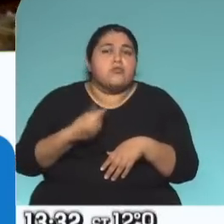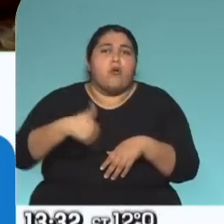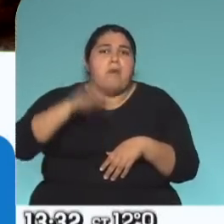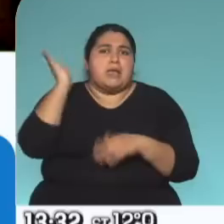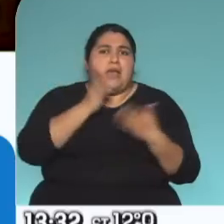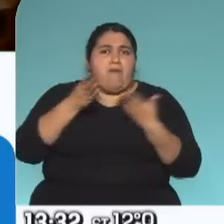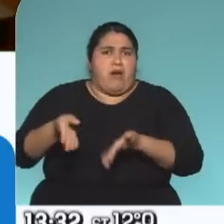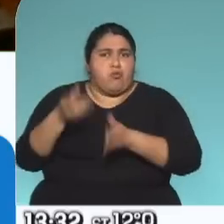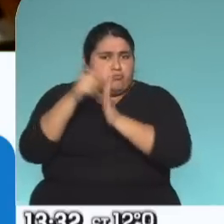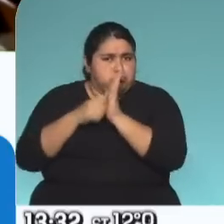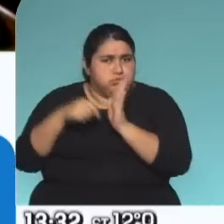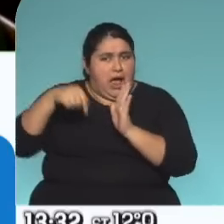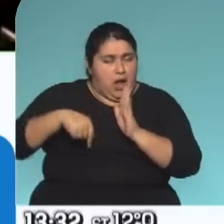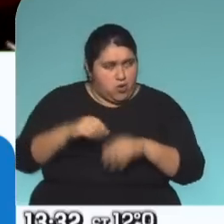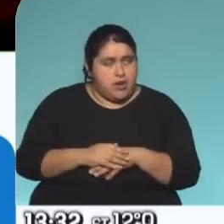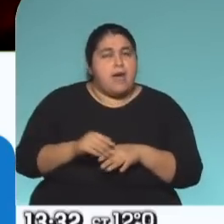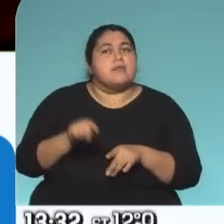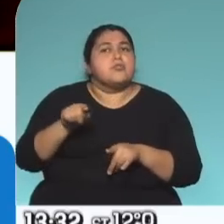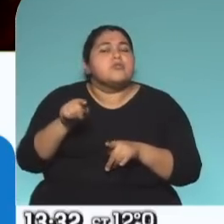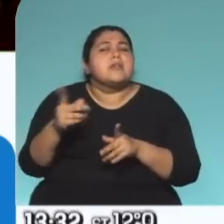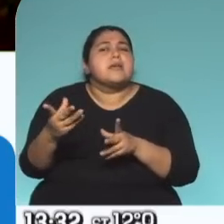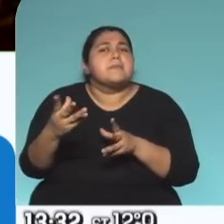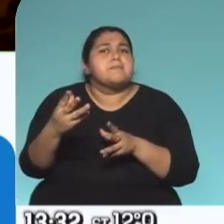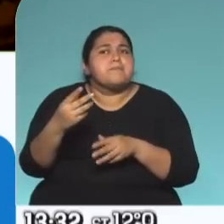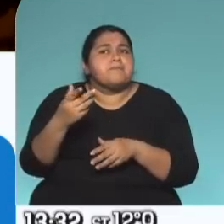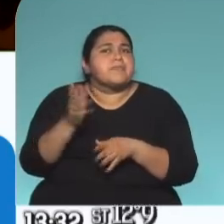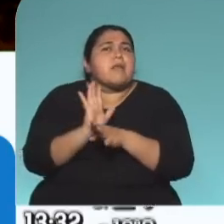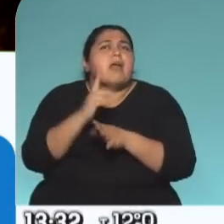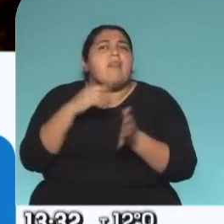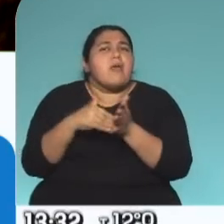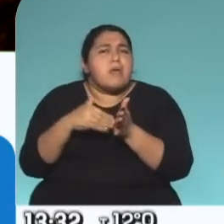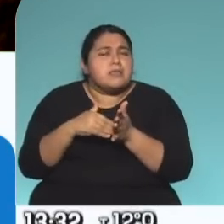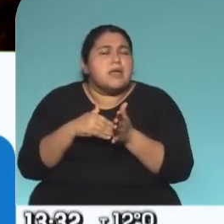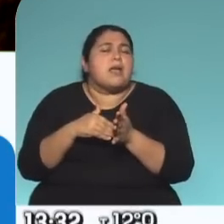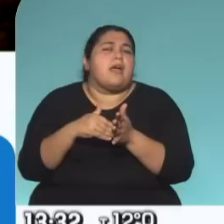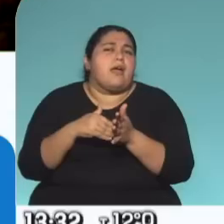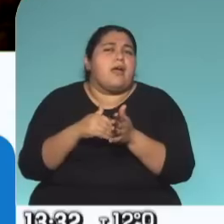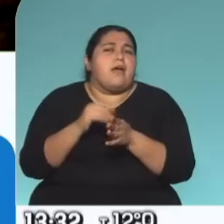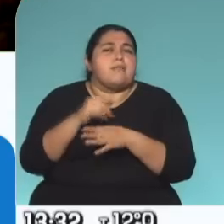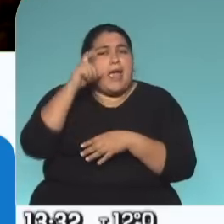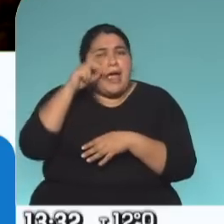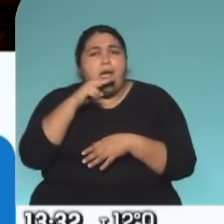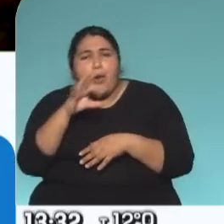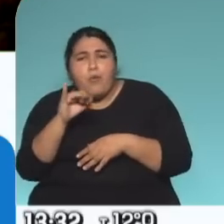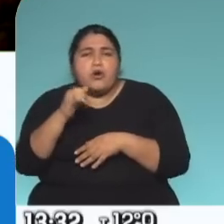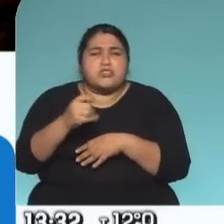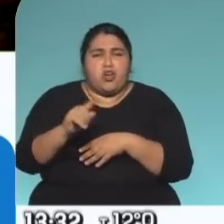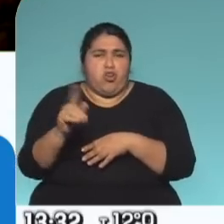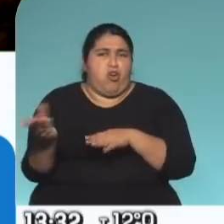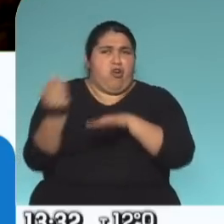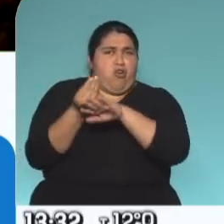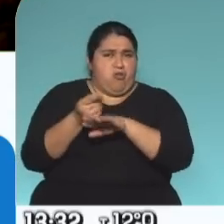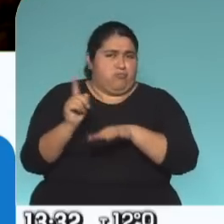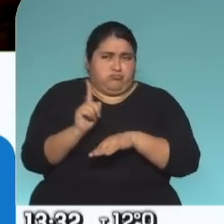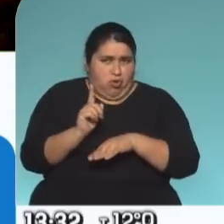encuestas, recuperó iniciativa política y no depende de la figura de Evo Morales, ¿no?, para toda esta